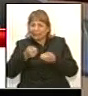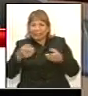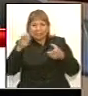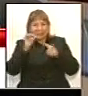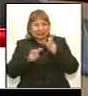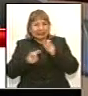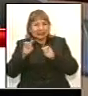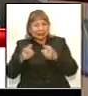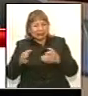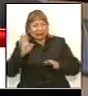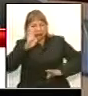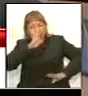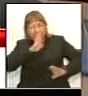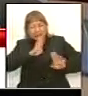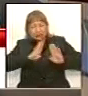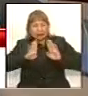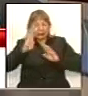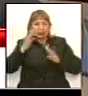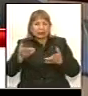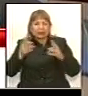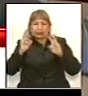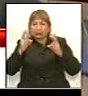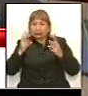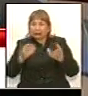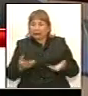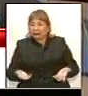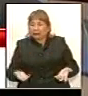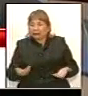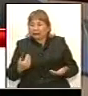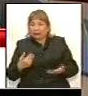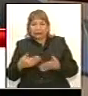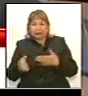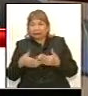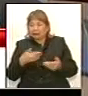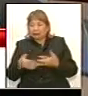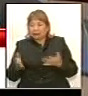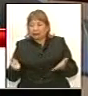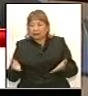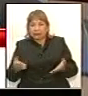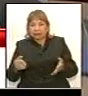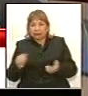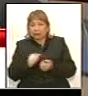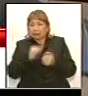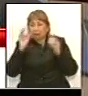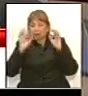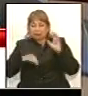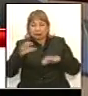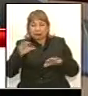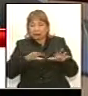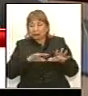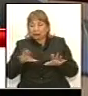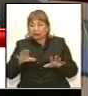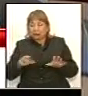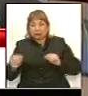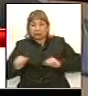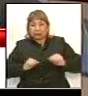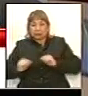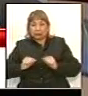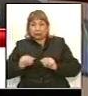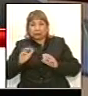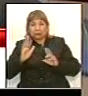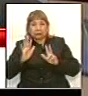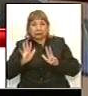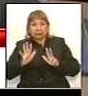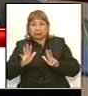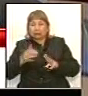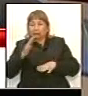están preocupándose de este tema, señor, porque aquí cualquier momento nos agarra un desastre, realmente un terremoto de 8 grados, que ya